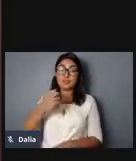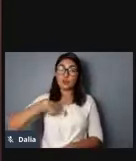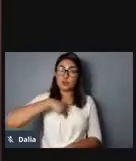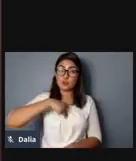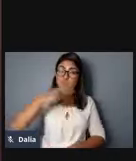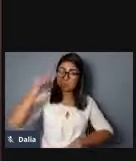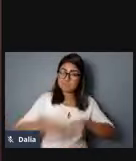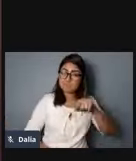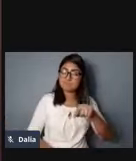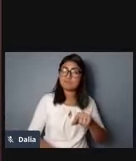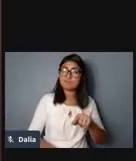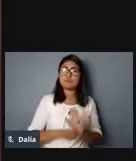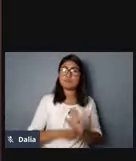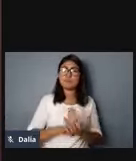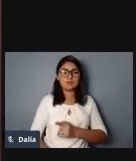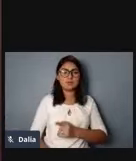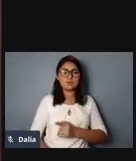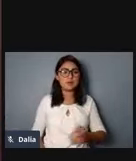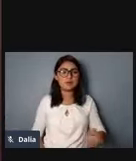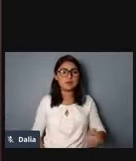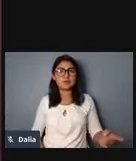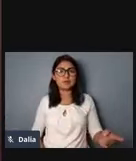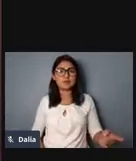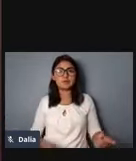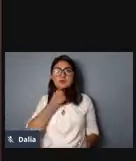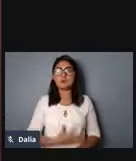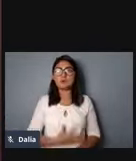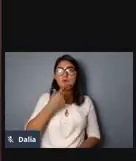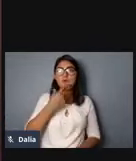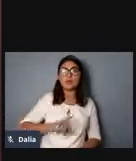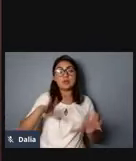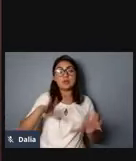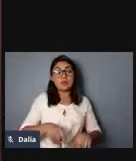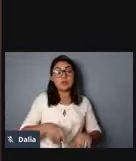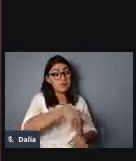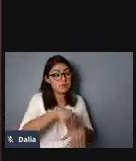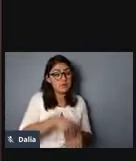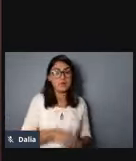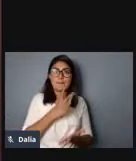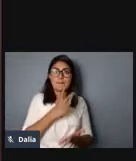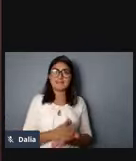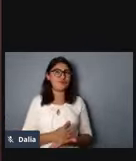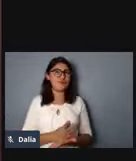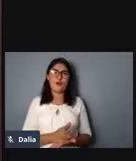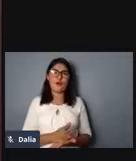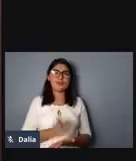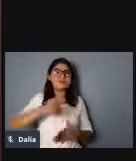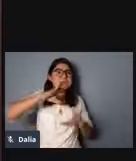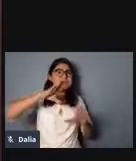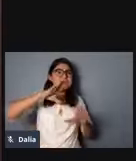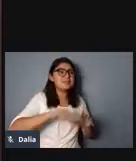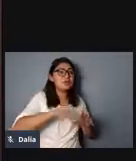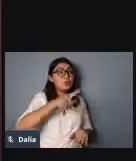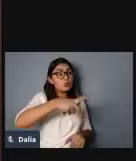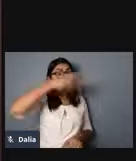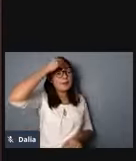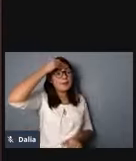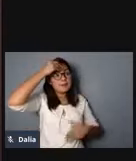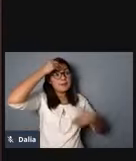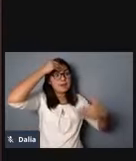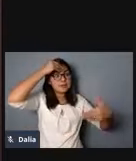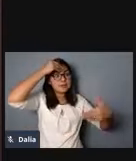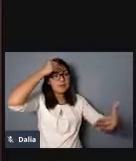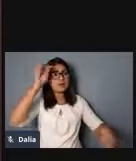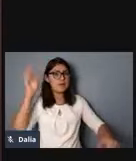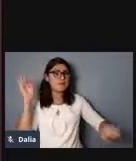niños. Definirles que habrá cosas significativas de los aprendizajes adquiridos